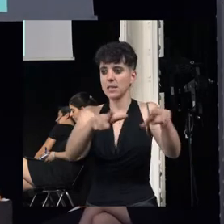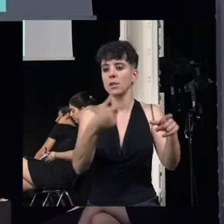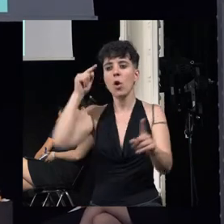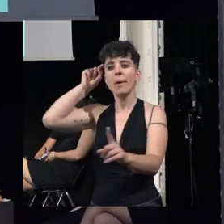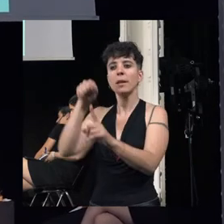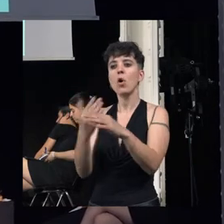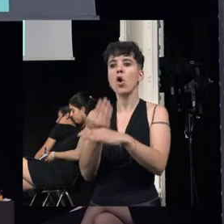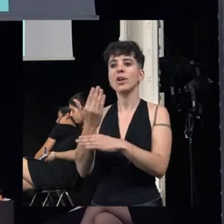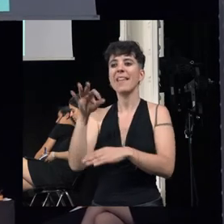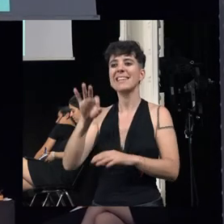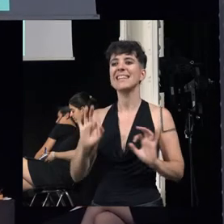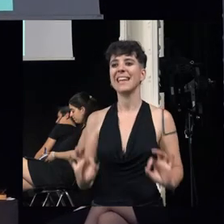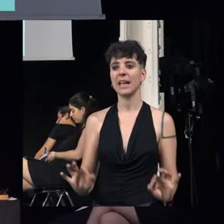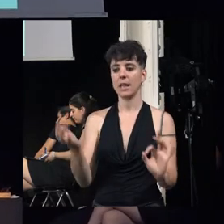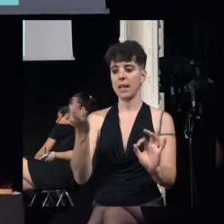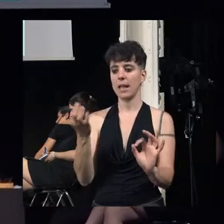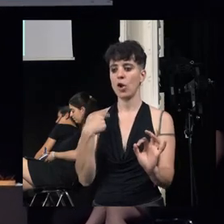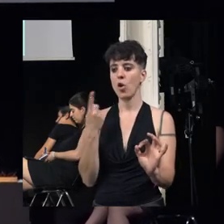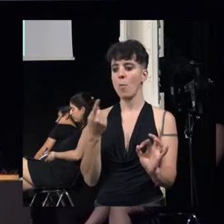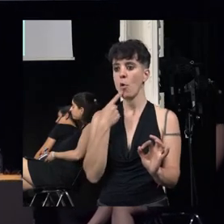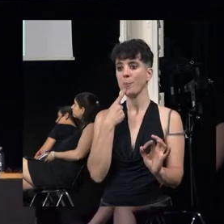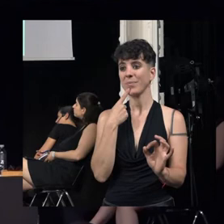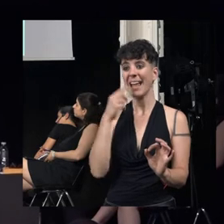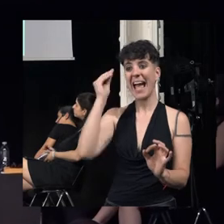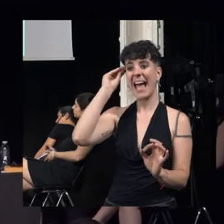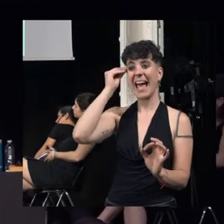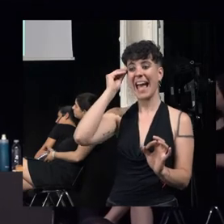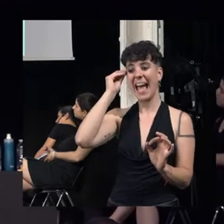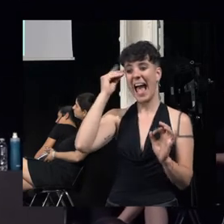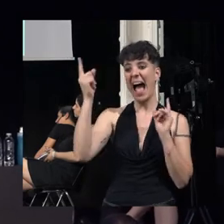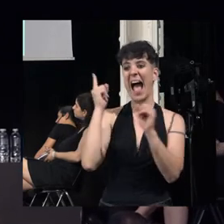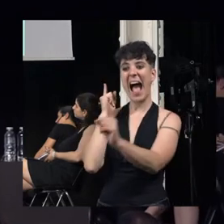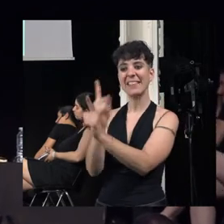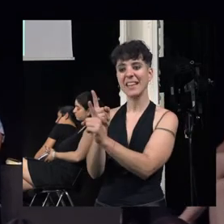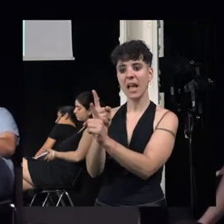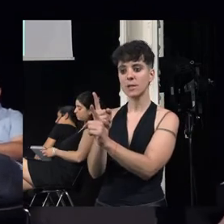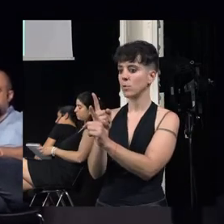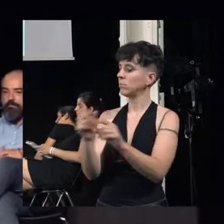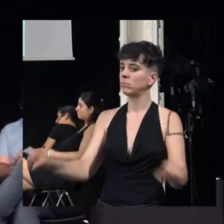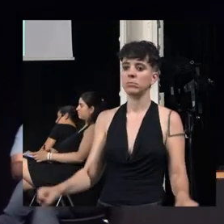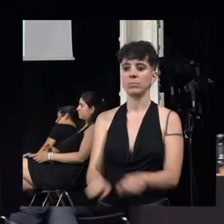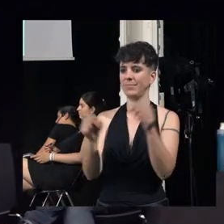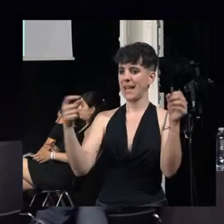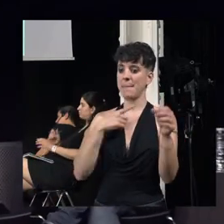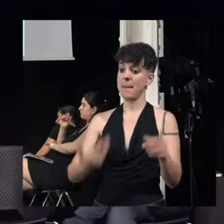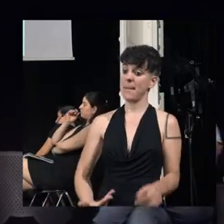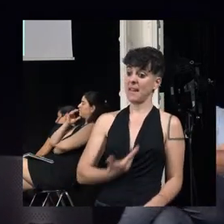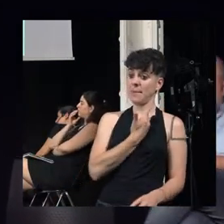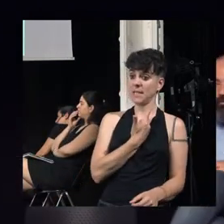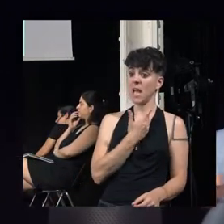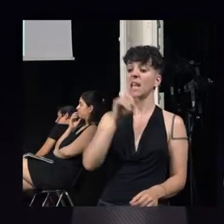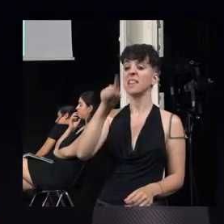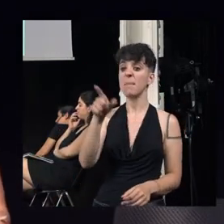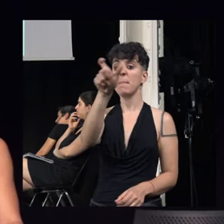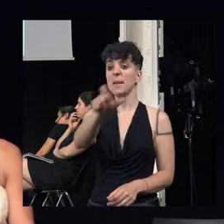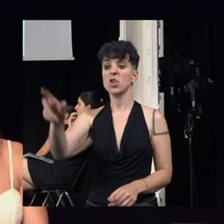así es no contribuir al antigitanismo. El antigitanismo es una cosa que me atraviesa a mí. Pienso que os atraviesa a las que no sois gitanas también. Y en